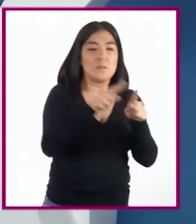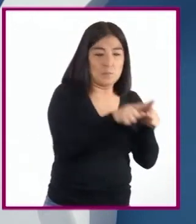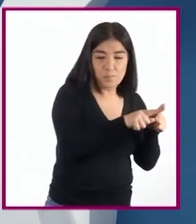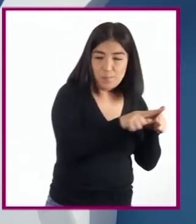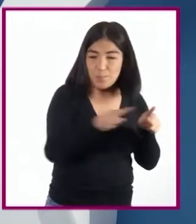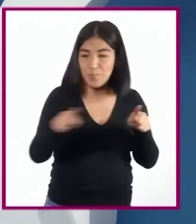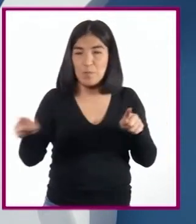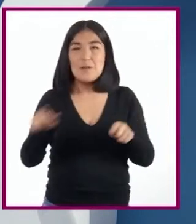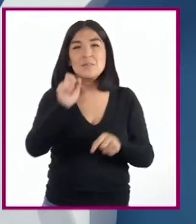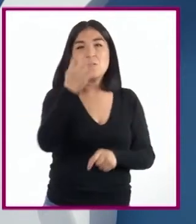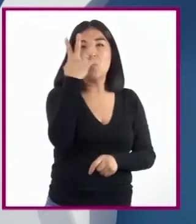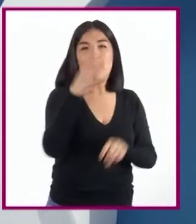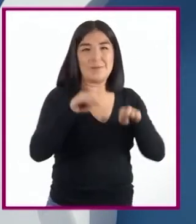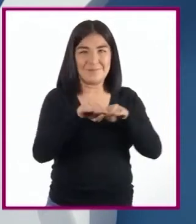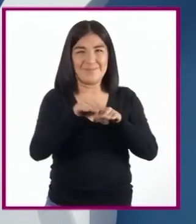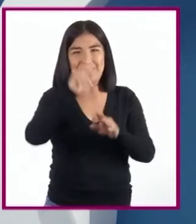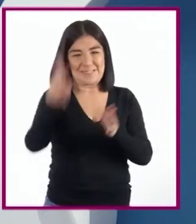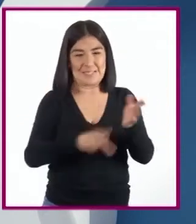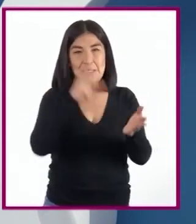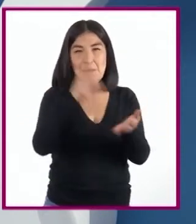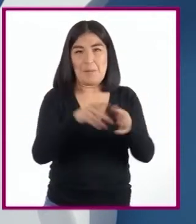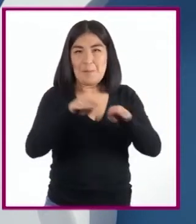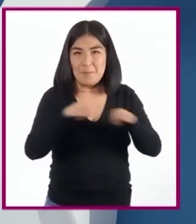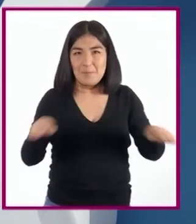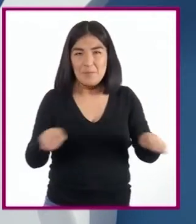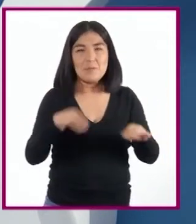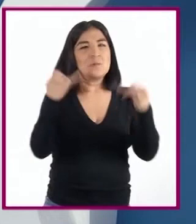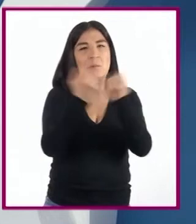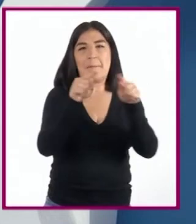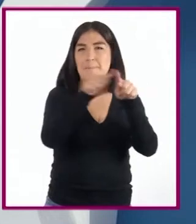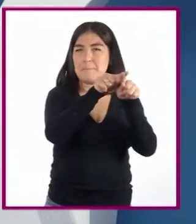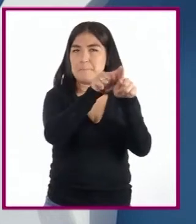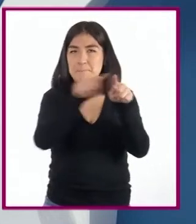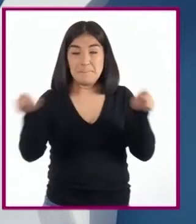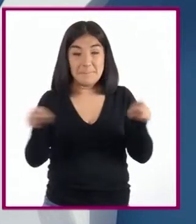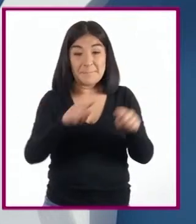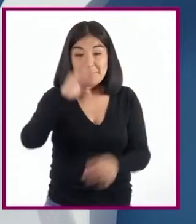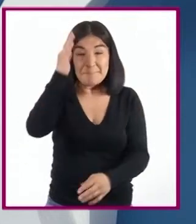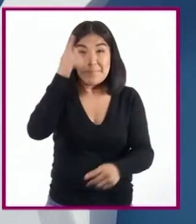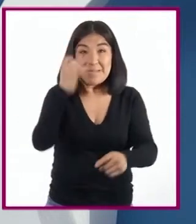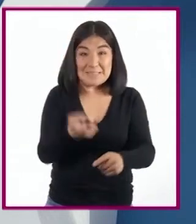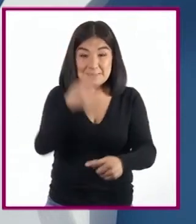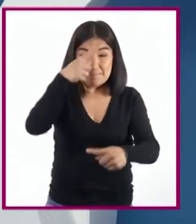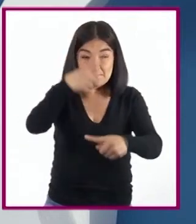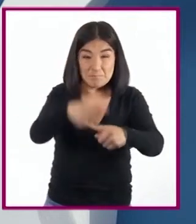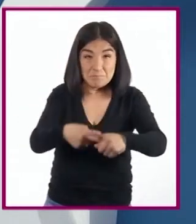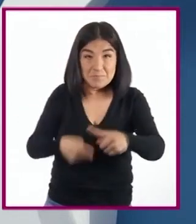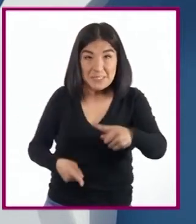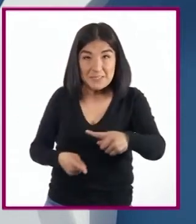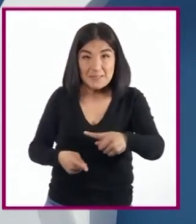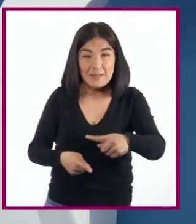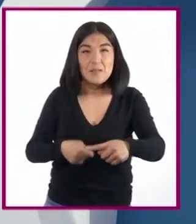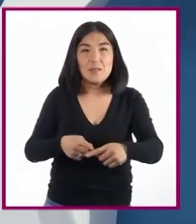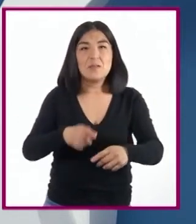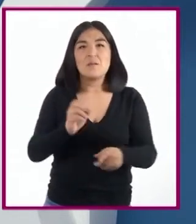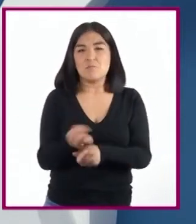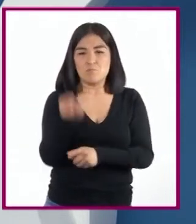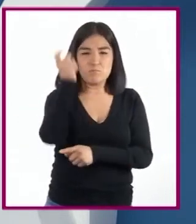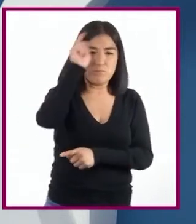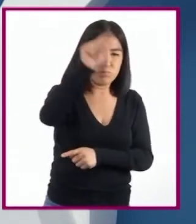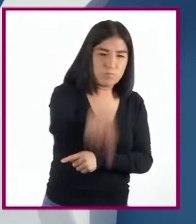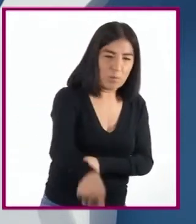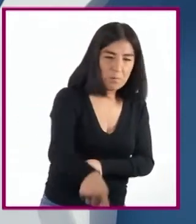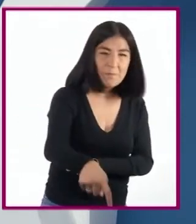de 4 kilómetros en línea recta y exactamente a la mitad del camino deja caer una boya con